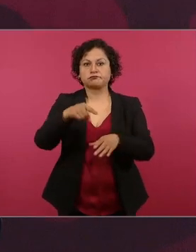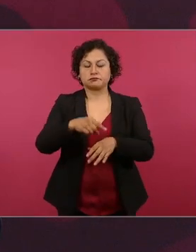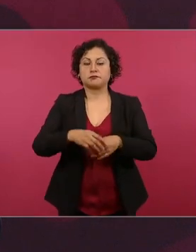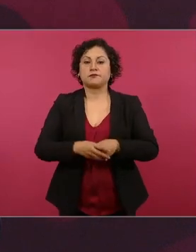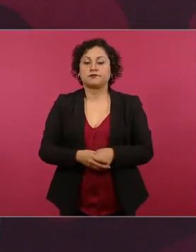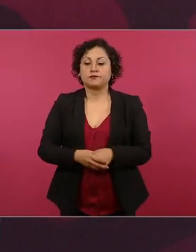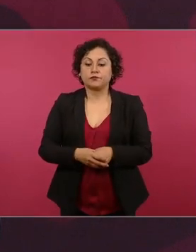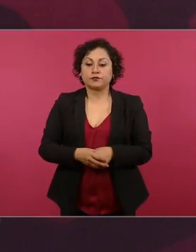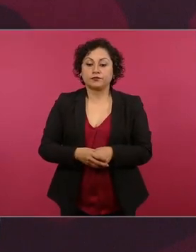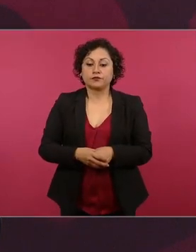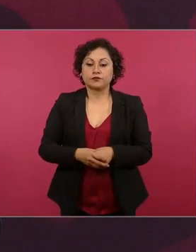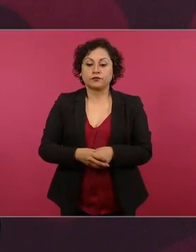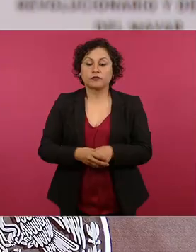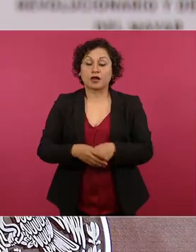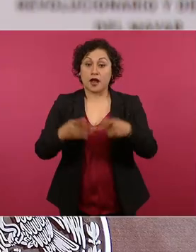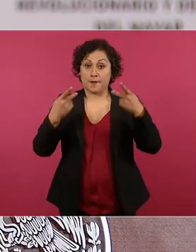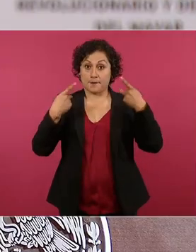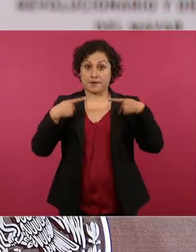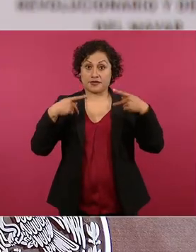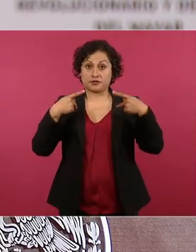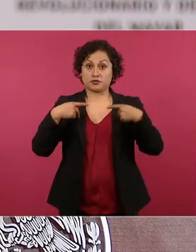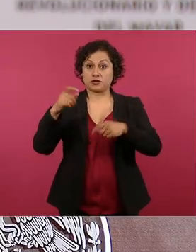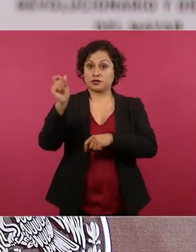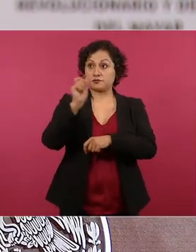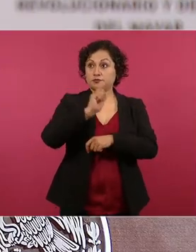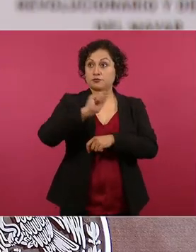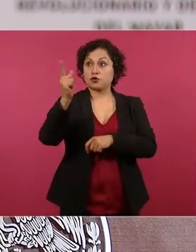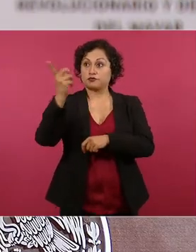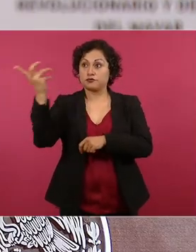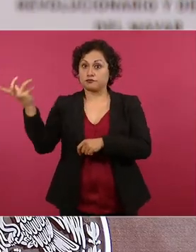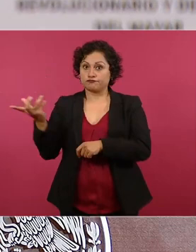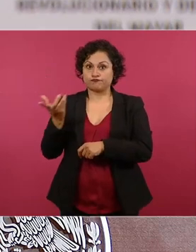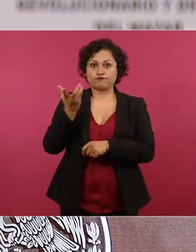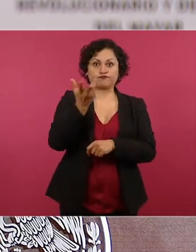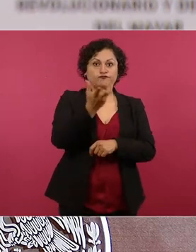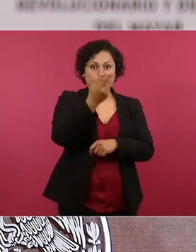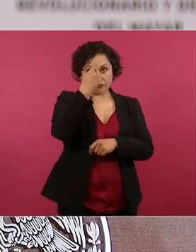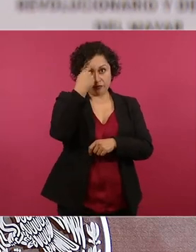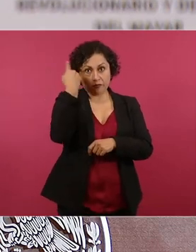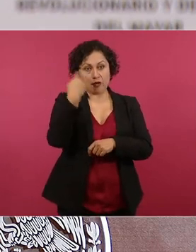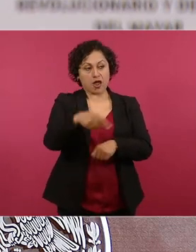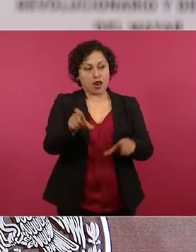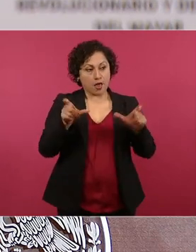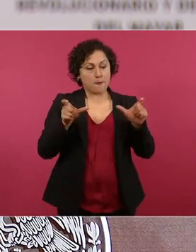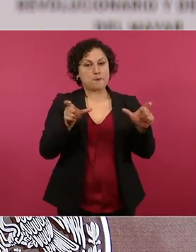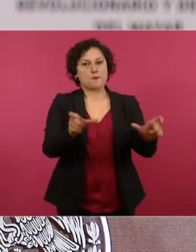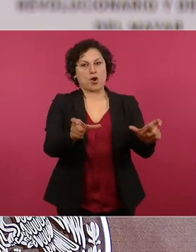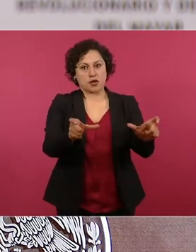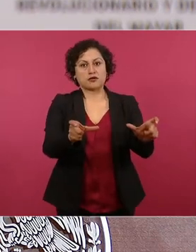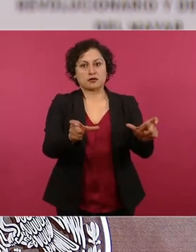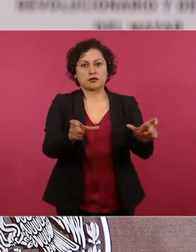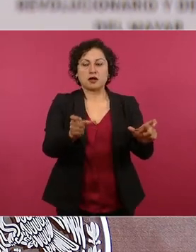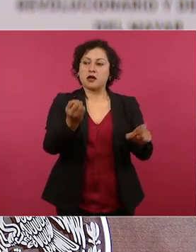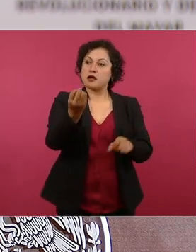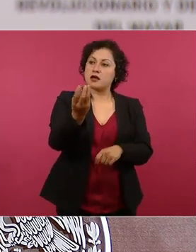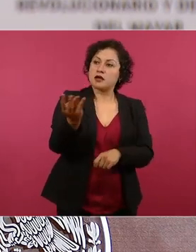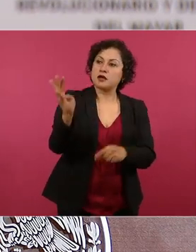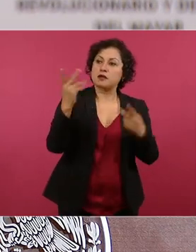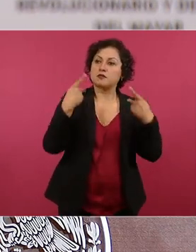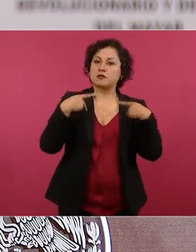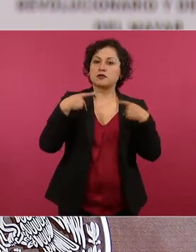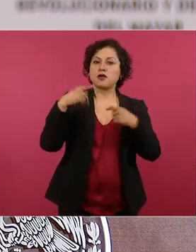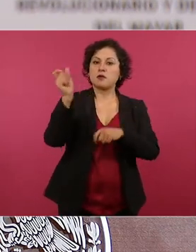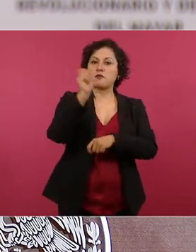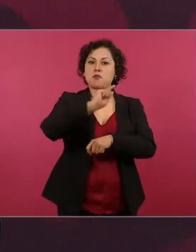acudió un personal numeroso, tanto para resguardar la zona como los especialistas, los